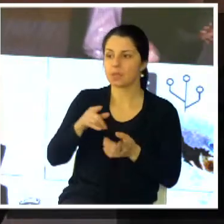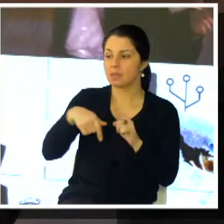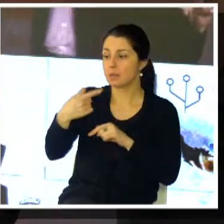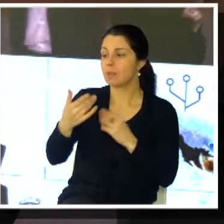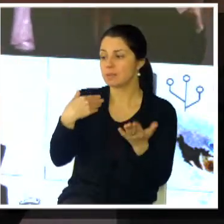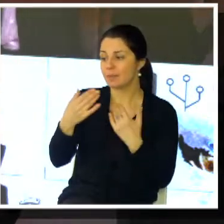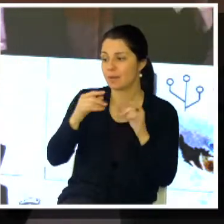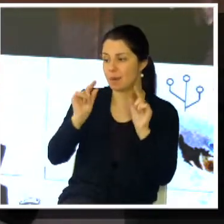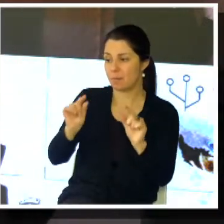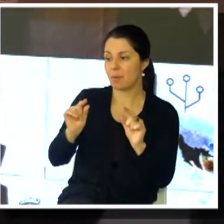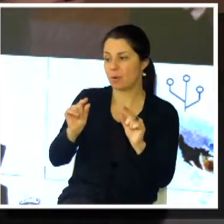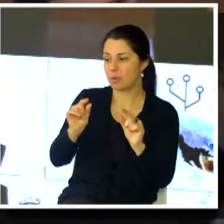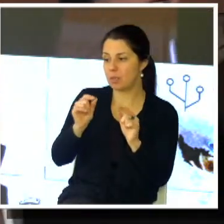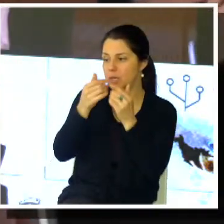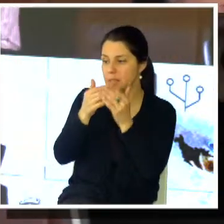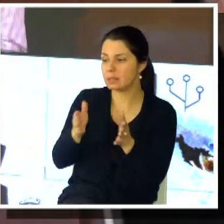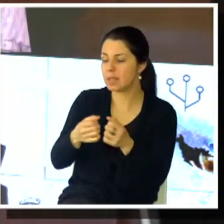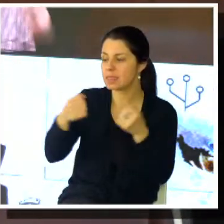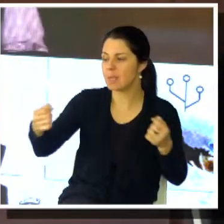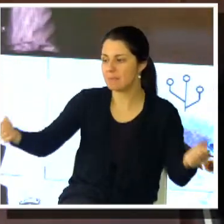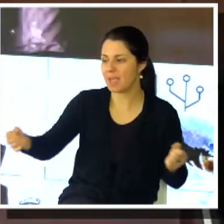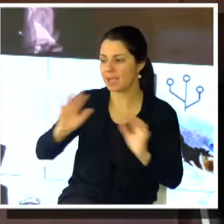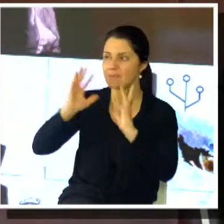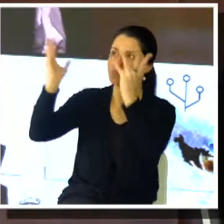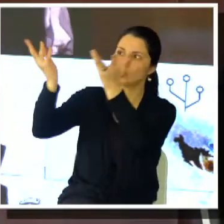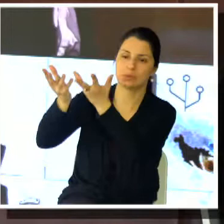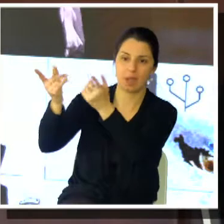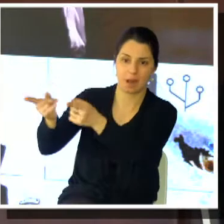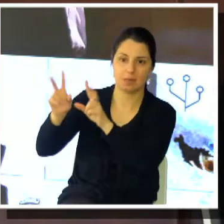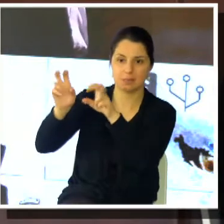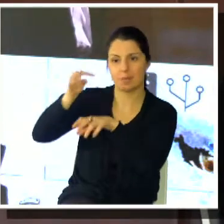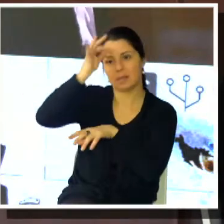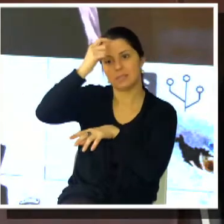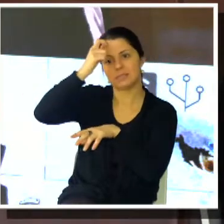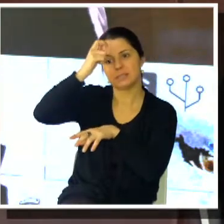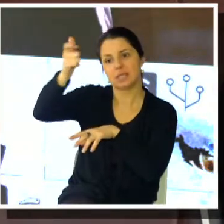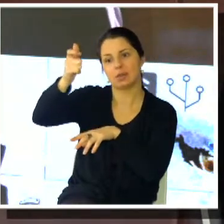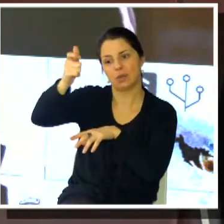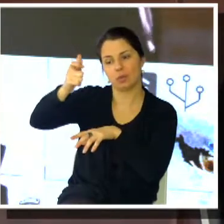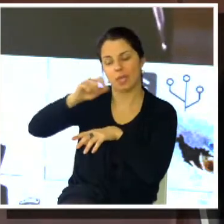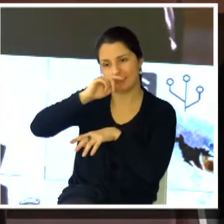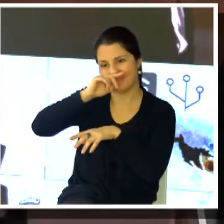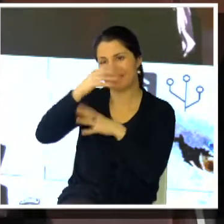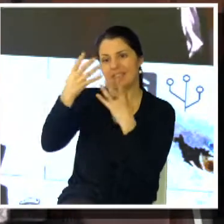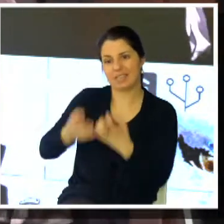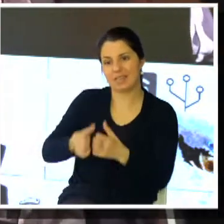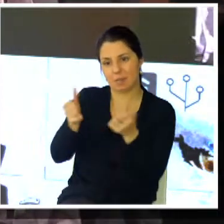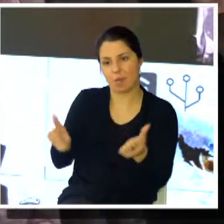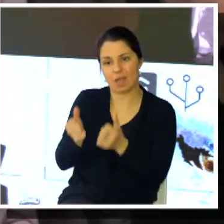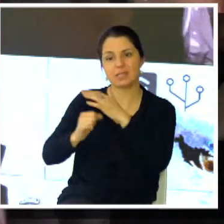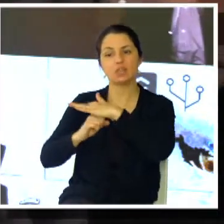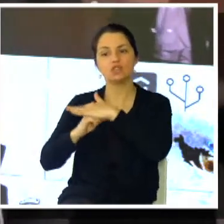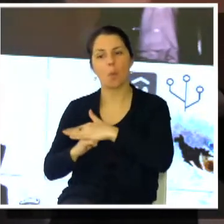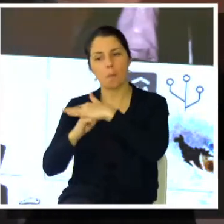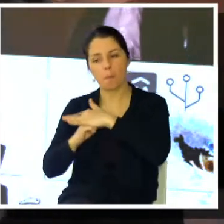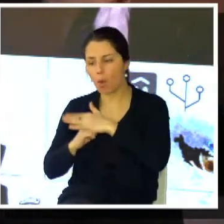hablando un poco de lo que son los despliegues a nivel mundial, de la tecnología que queremos hacer soporte de